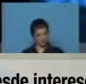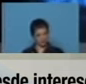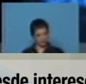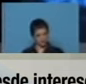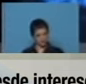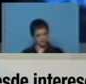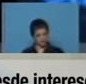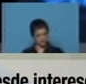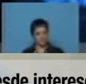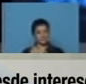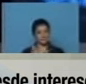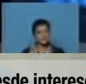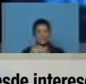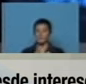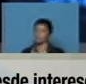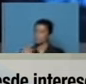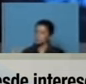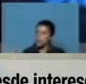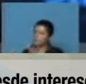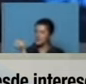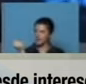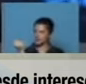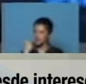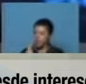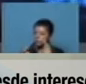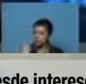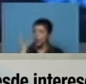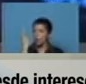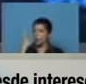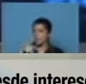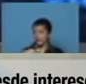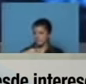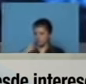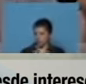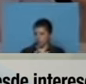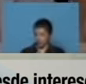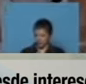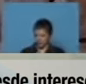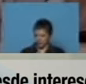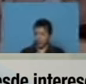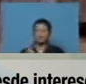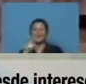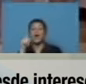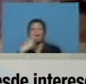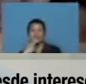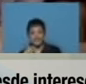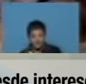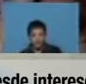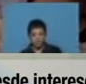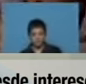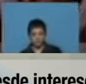basada en la necesidad de recuperar el control de un instrumento, el energético, que